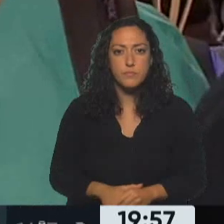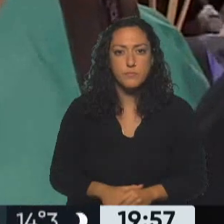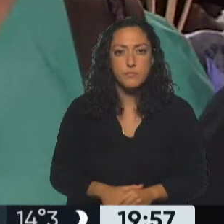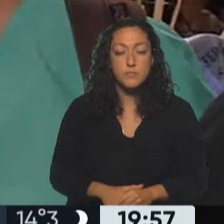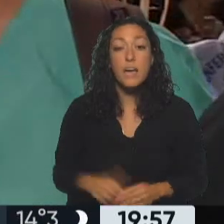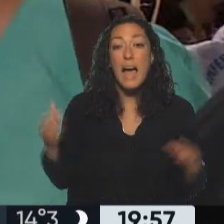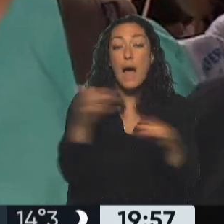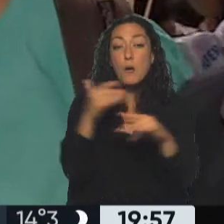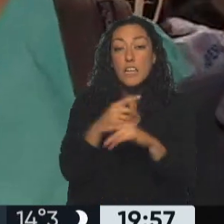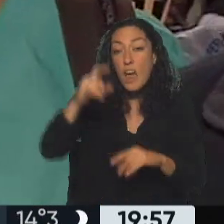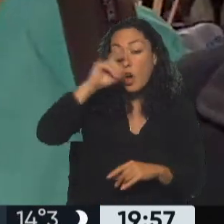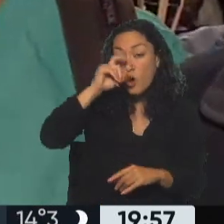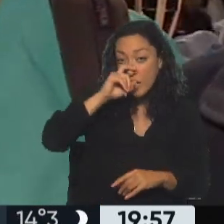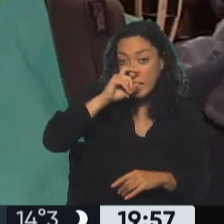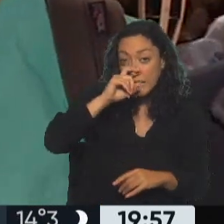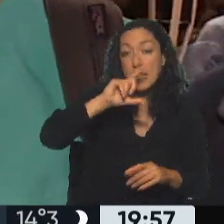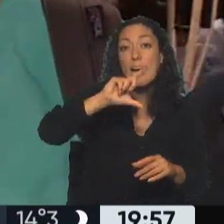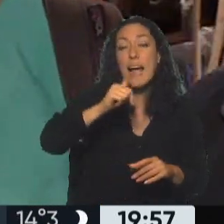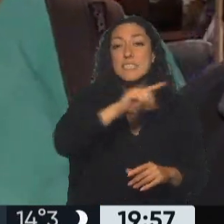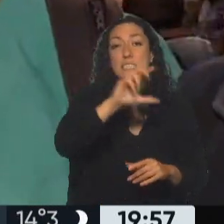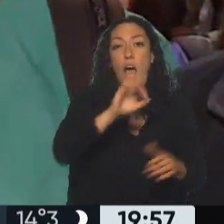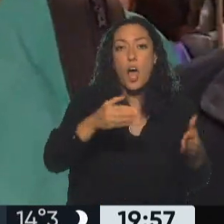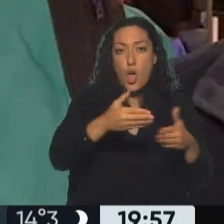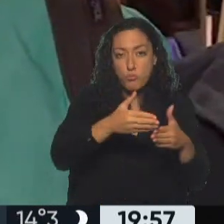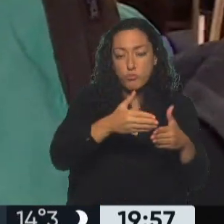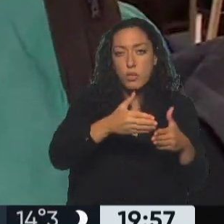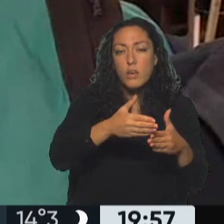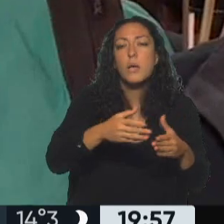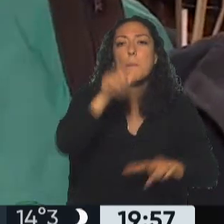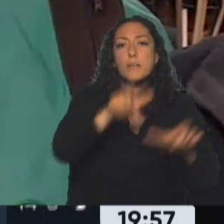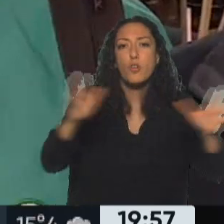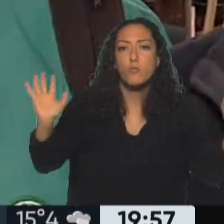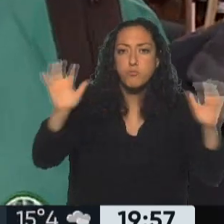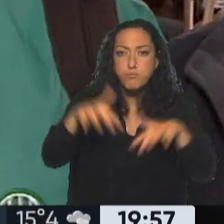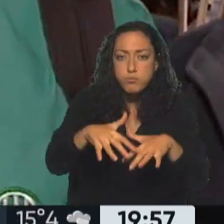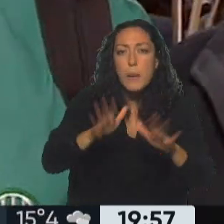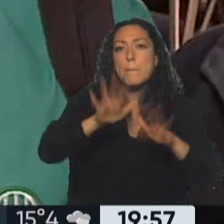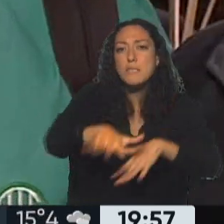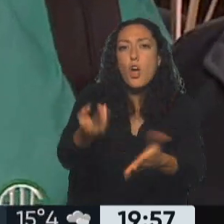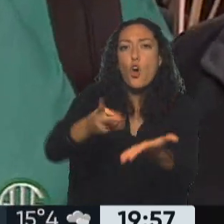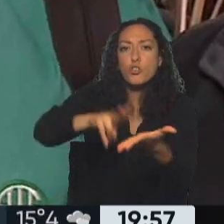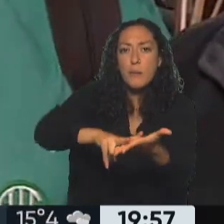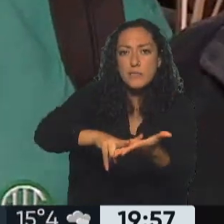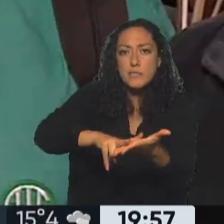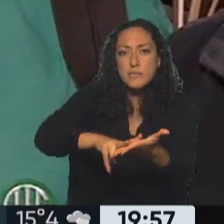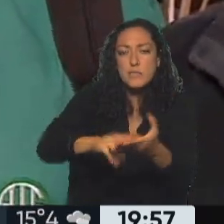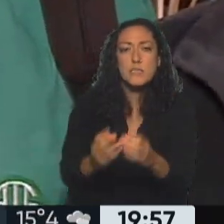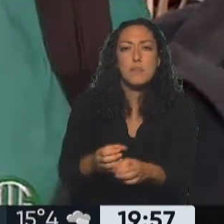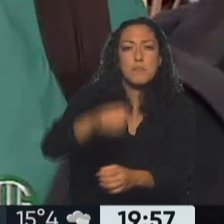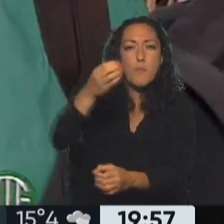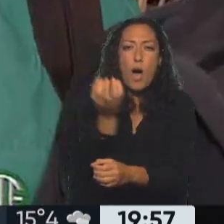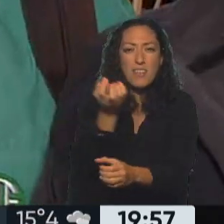Estamos en la avenida Corrientes y Callao, donde hay una concentración, una nueva marcha de las antorchas.